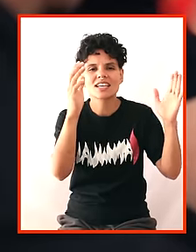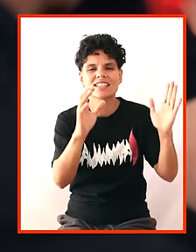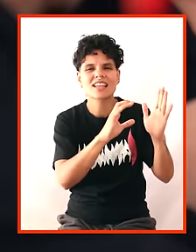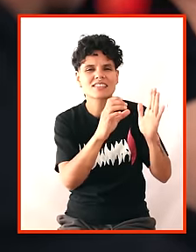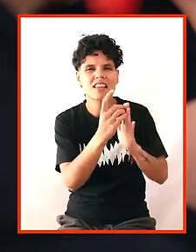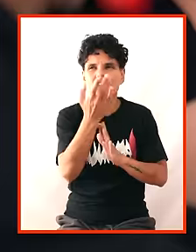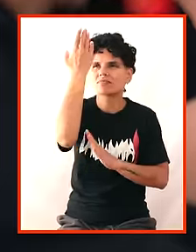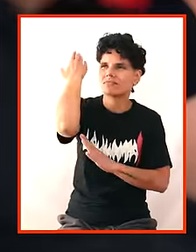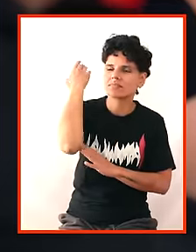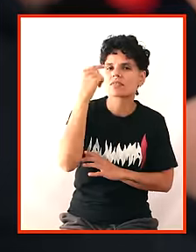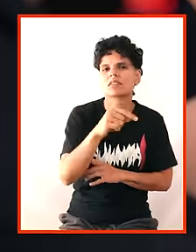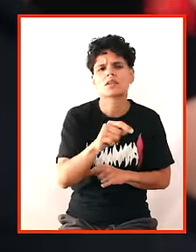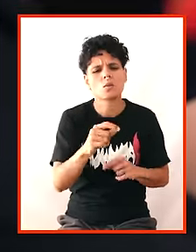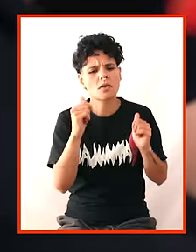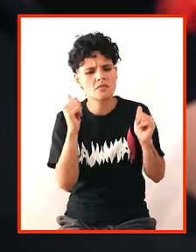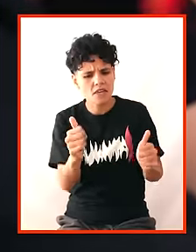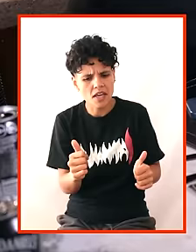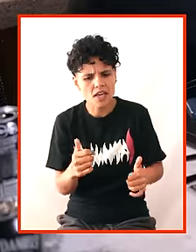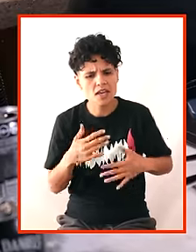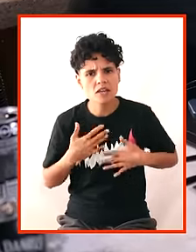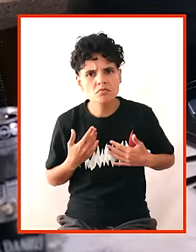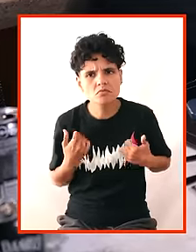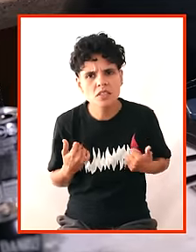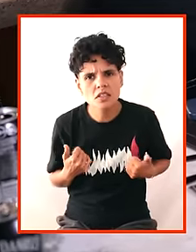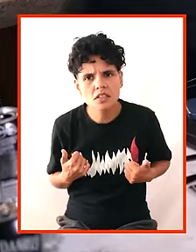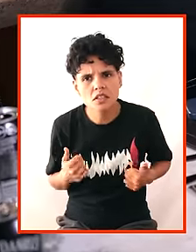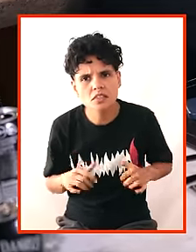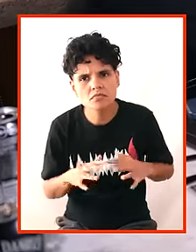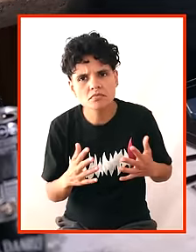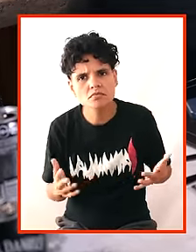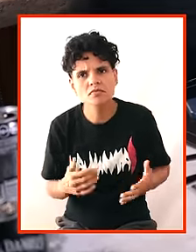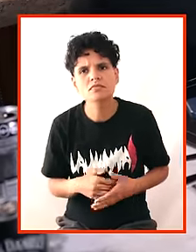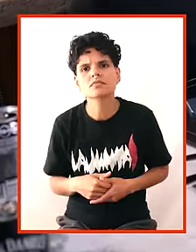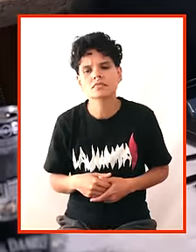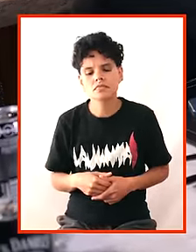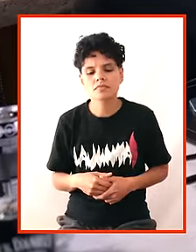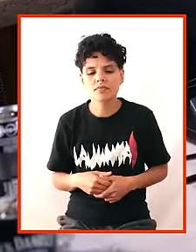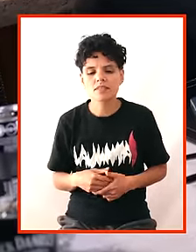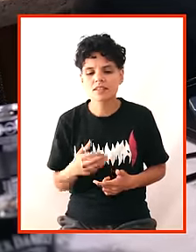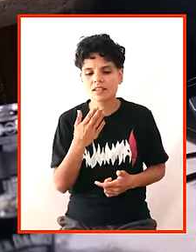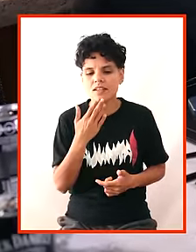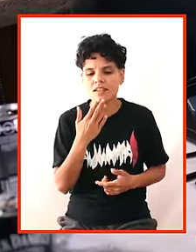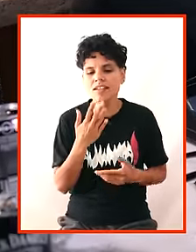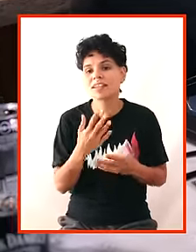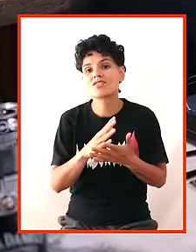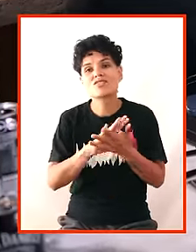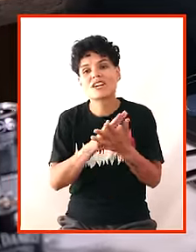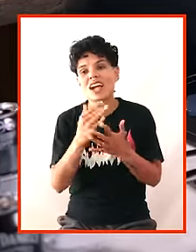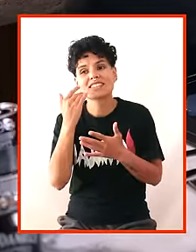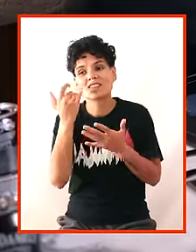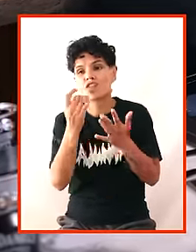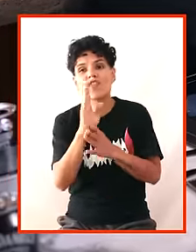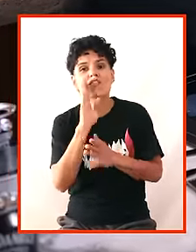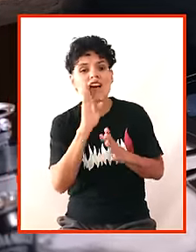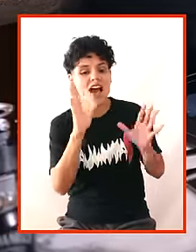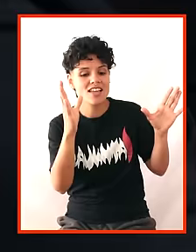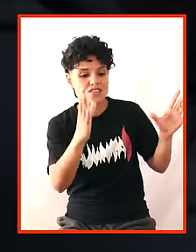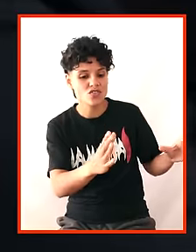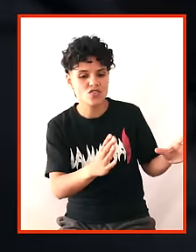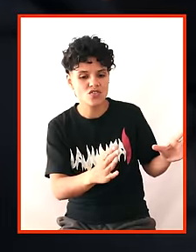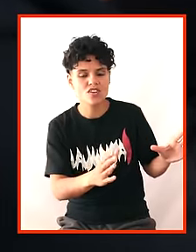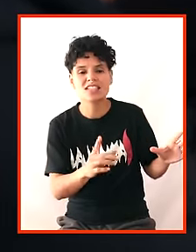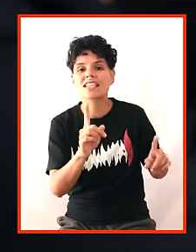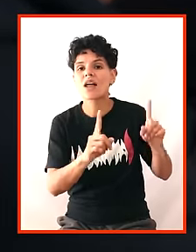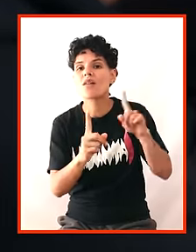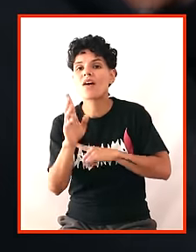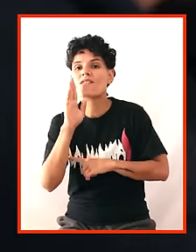había un buen ambiente, era... Tenía muchas cosas icónicas. Sí, tenía muchas cosas icónicas. La máquina de cinta estaba en el baño. Claro. O sea, si alguien quería ir al baño, teníamos que parar de